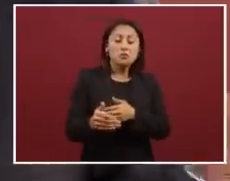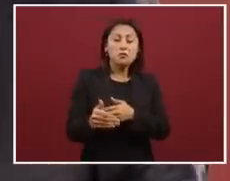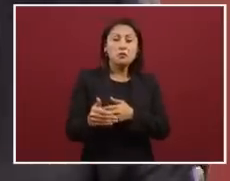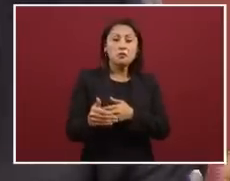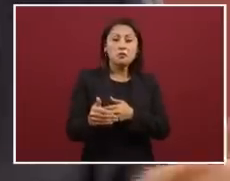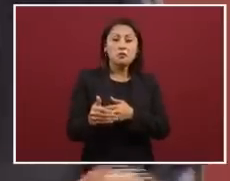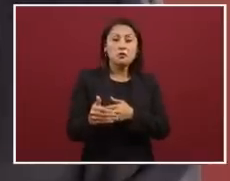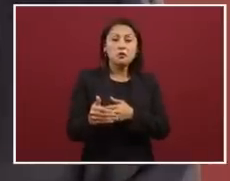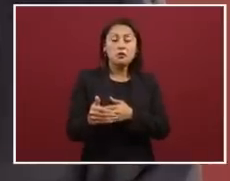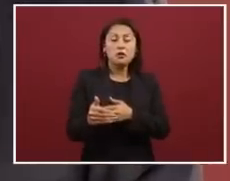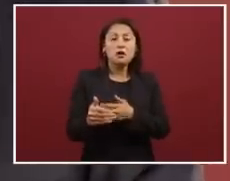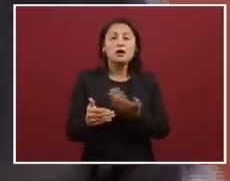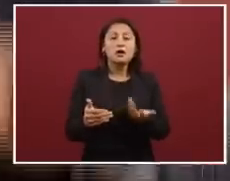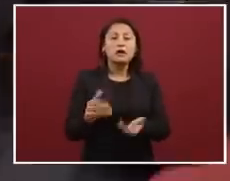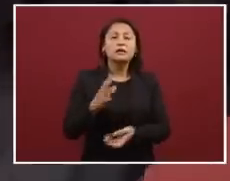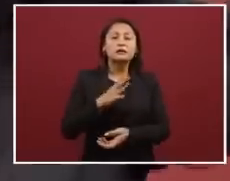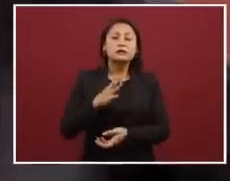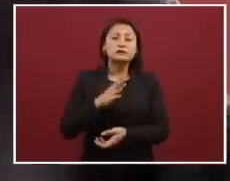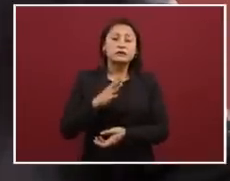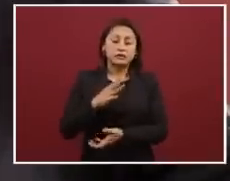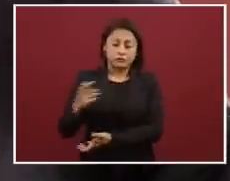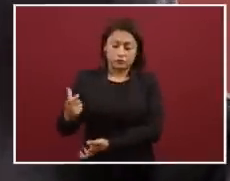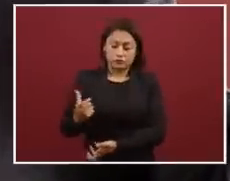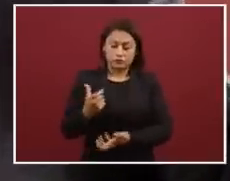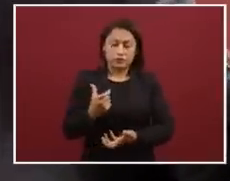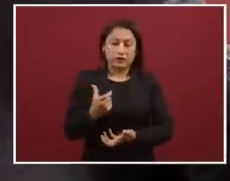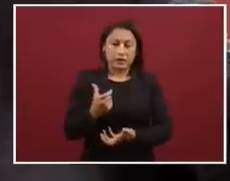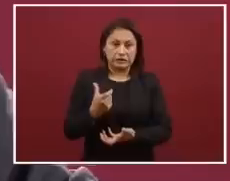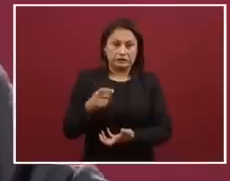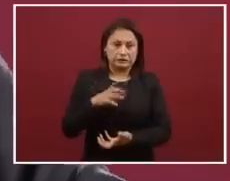tenemos en caja, sin utilizar fondos,